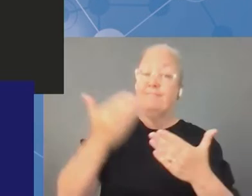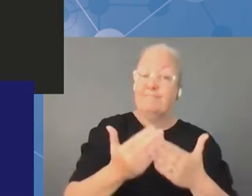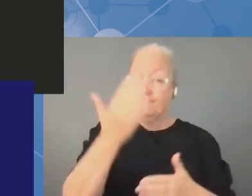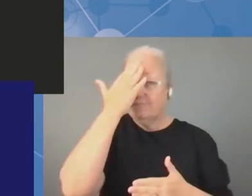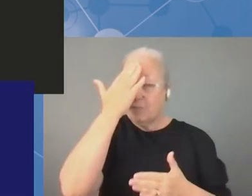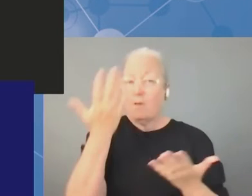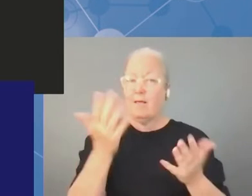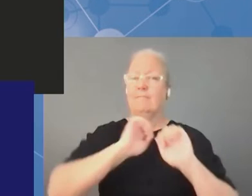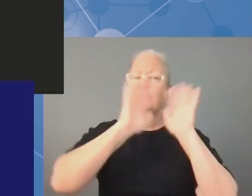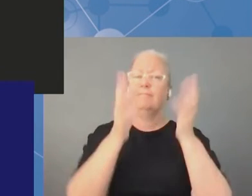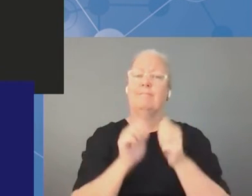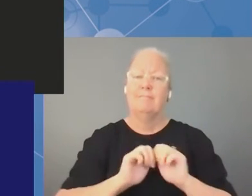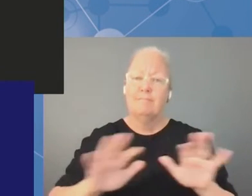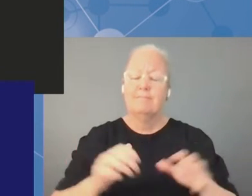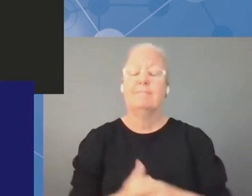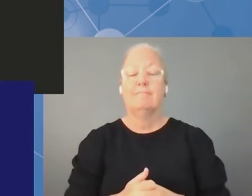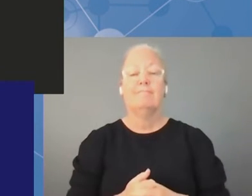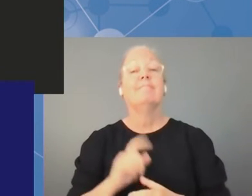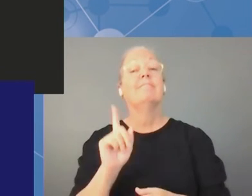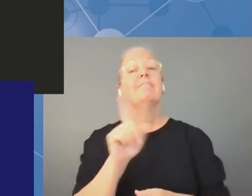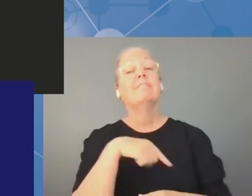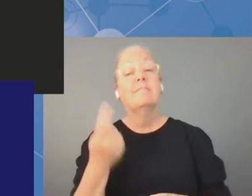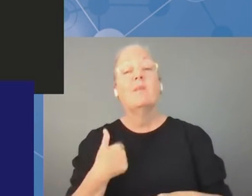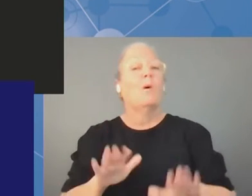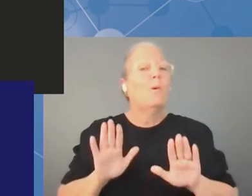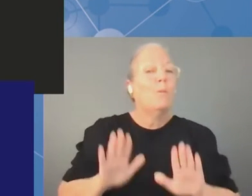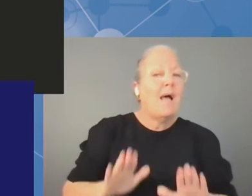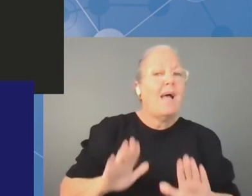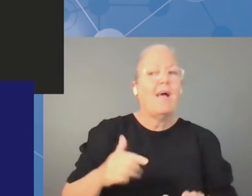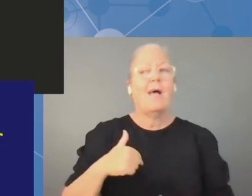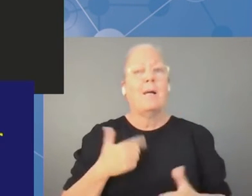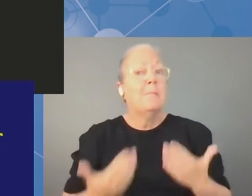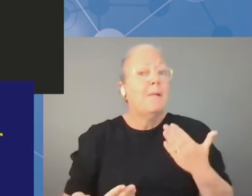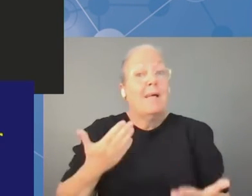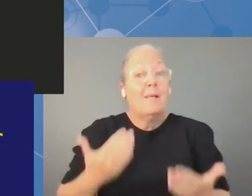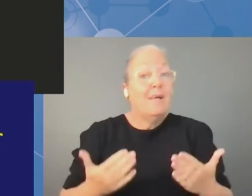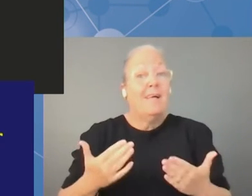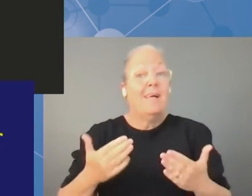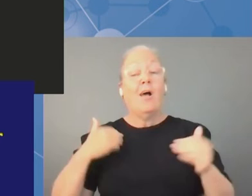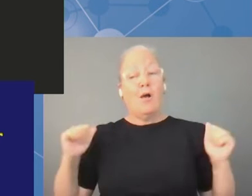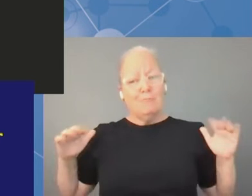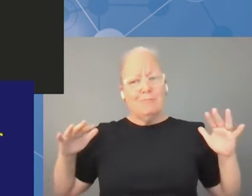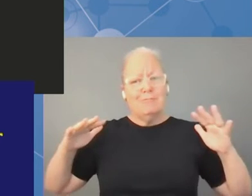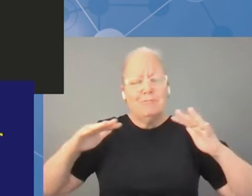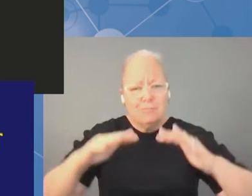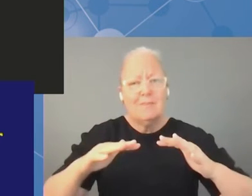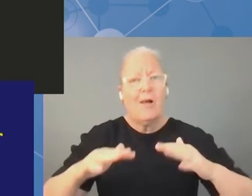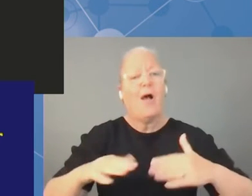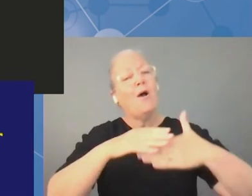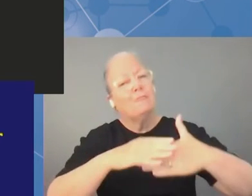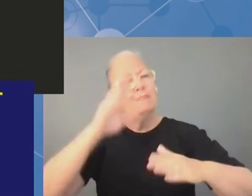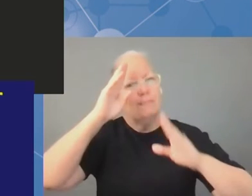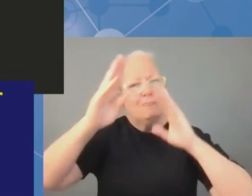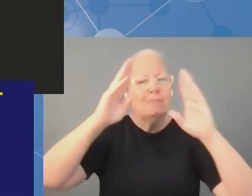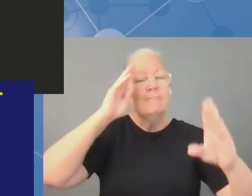por el programa de este contexto. Todo ha sido muy difícil a causa del contexto en el que nos